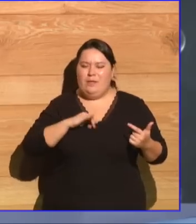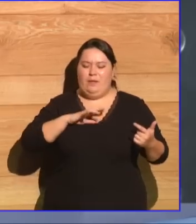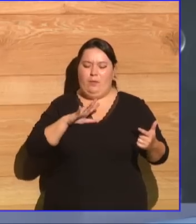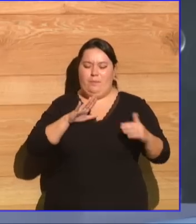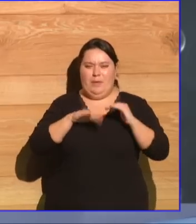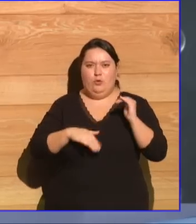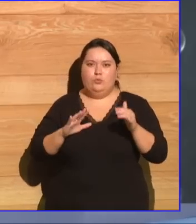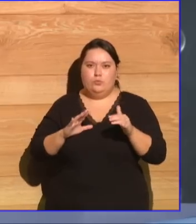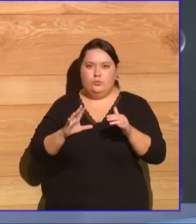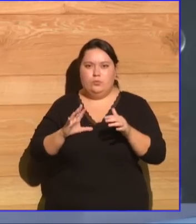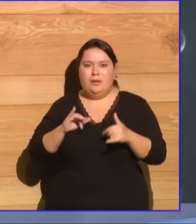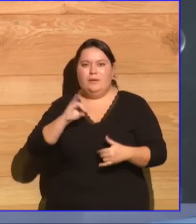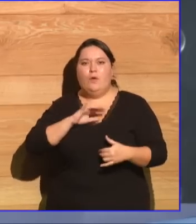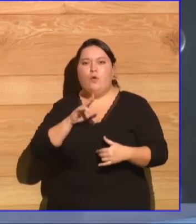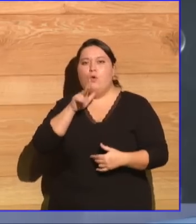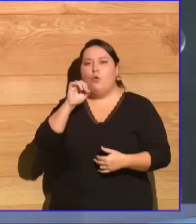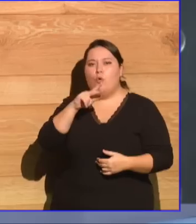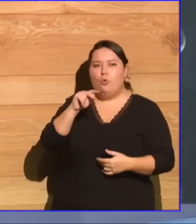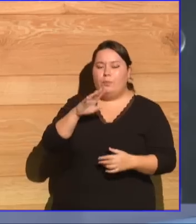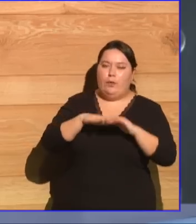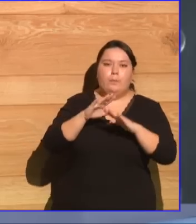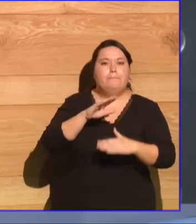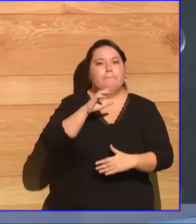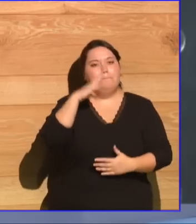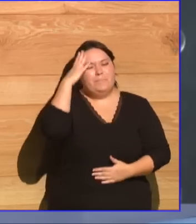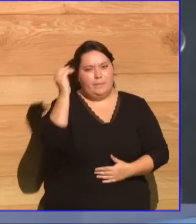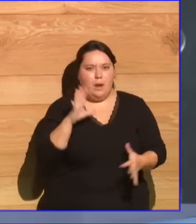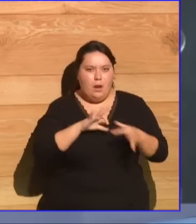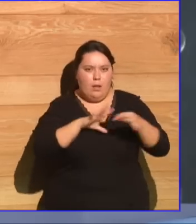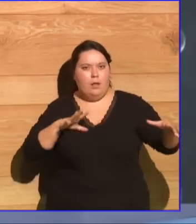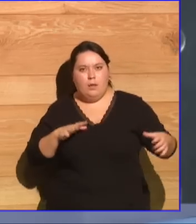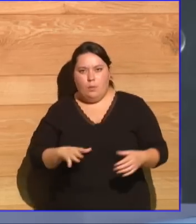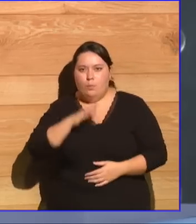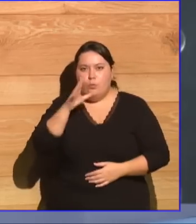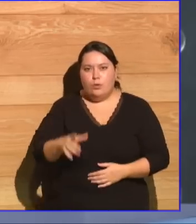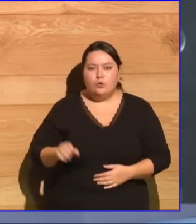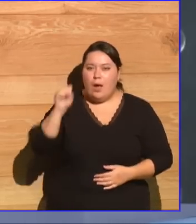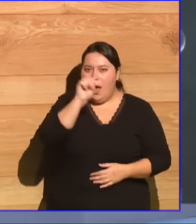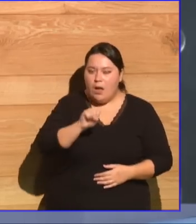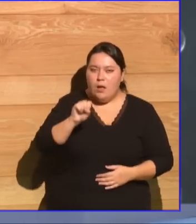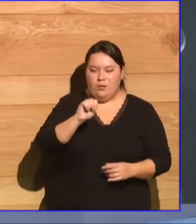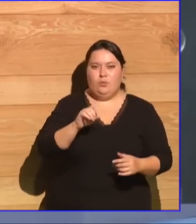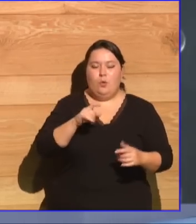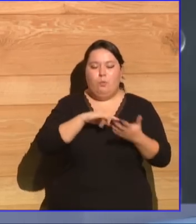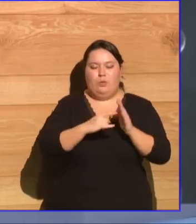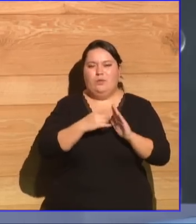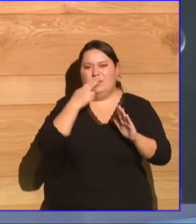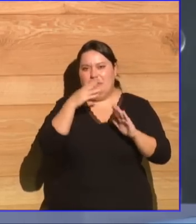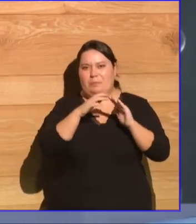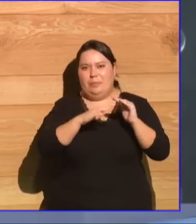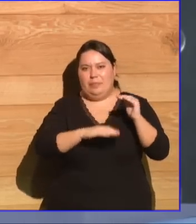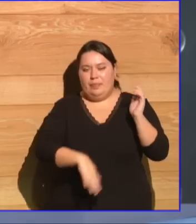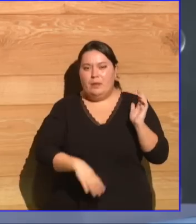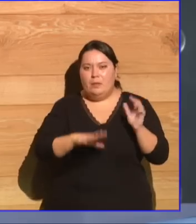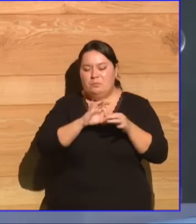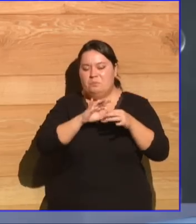por las que Peter Pan, y por eso durante años se desinteresó por el proyecto, porque se dio